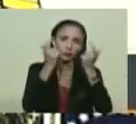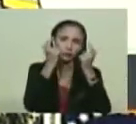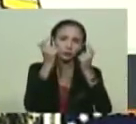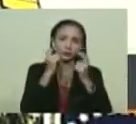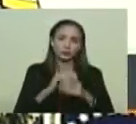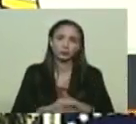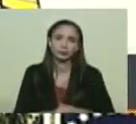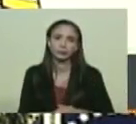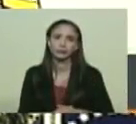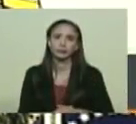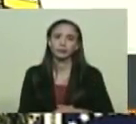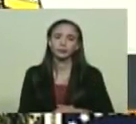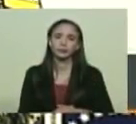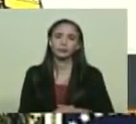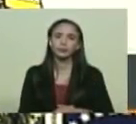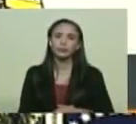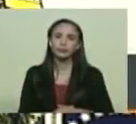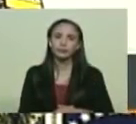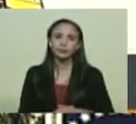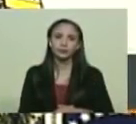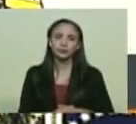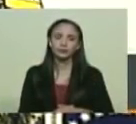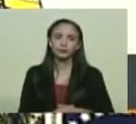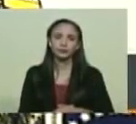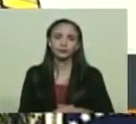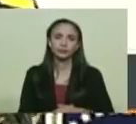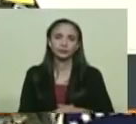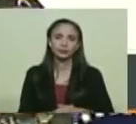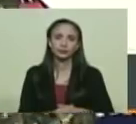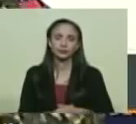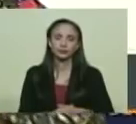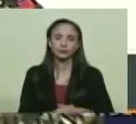Doctor Remigio Ceballos.